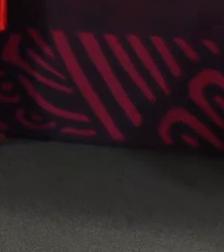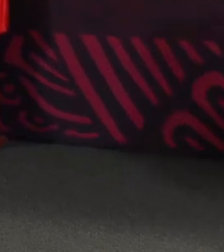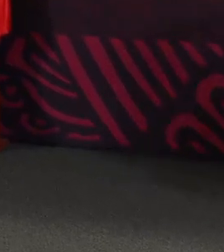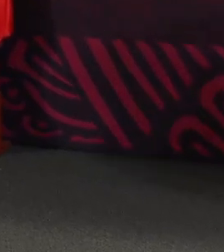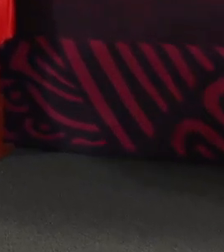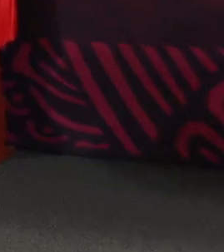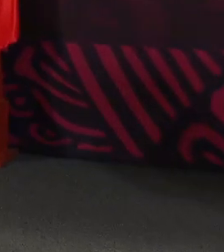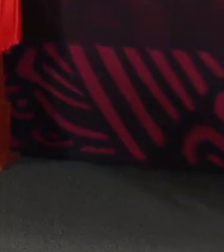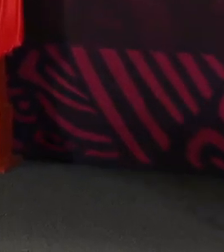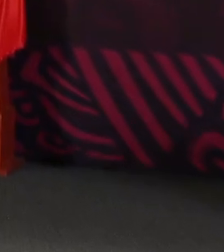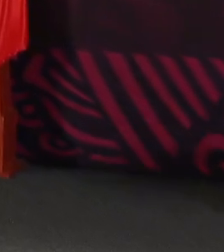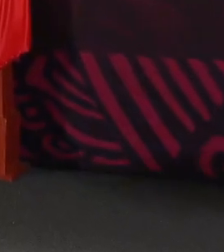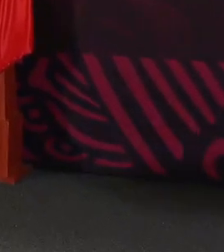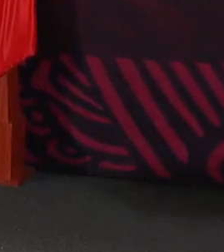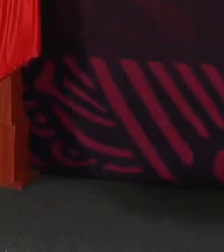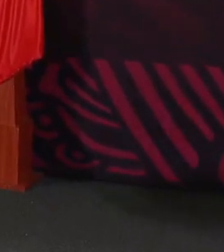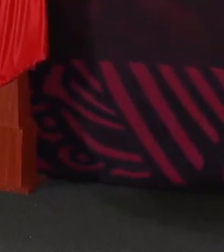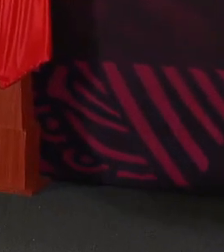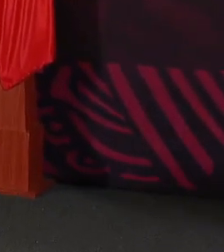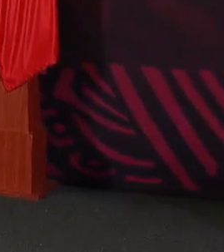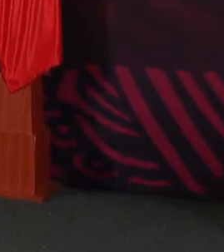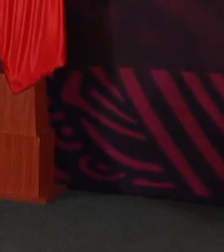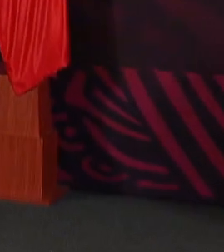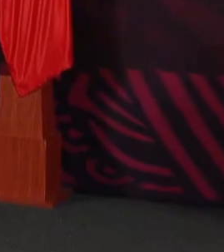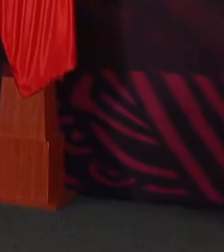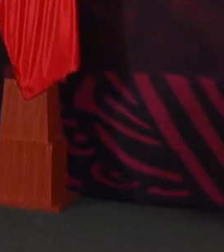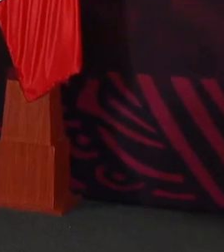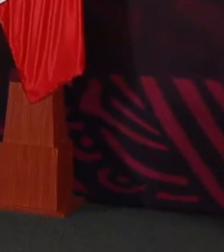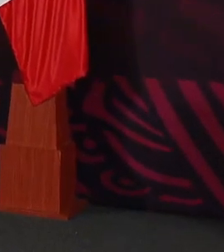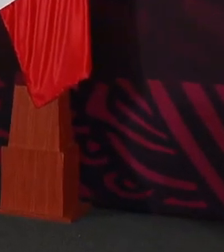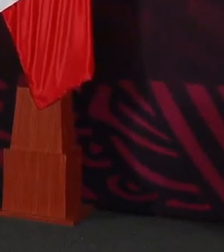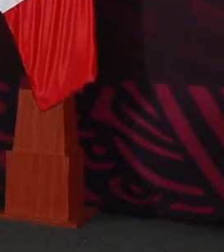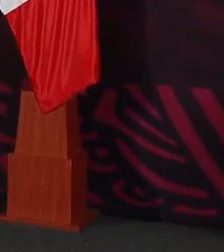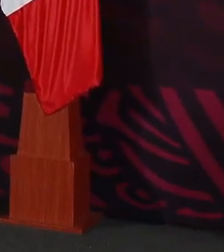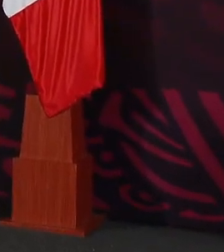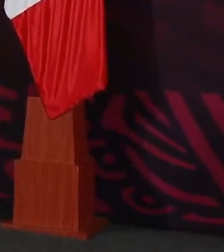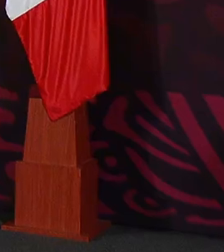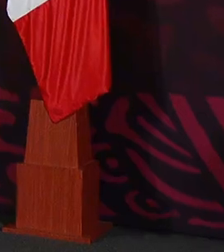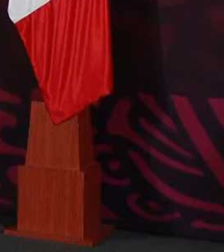Ánimo, ánimo. Empezamos la semana